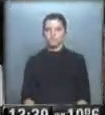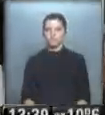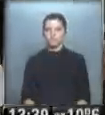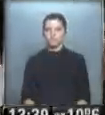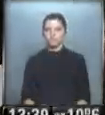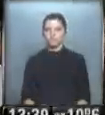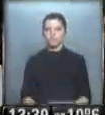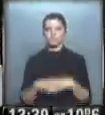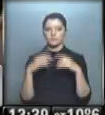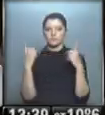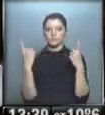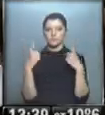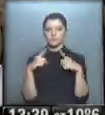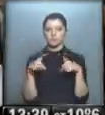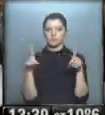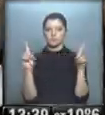elente